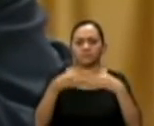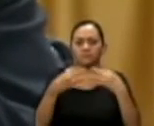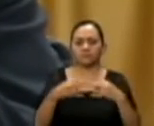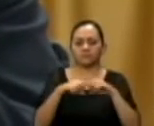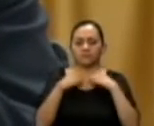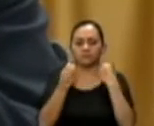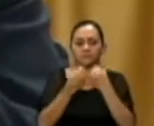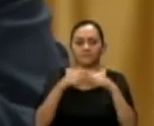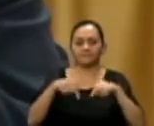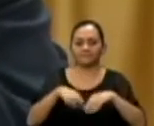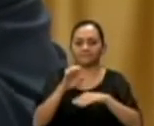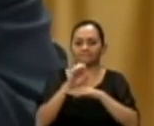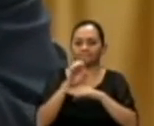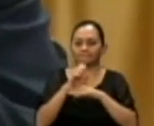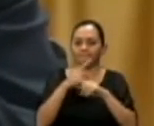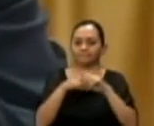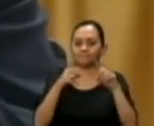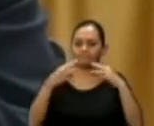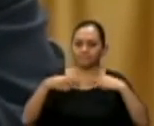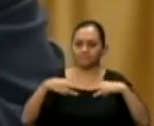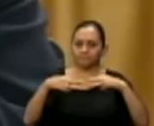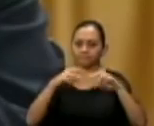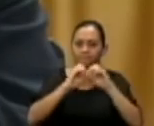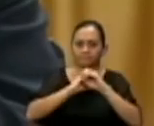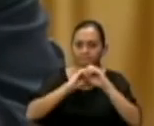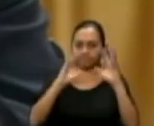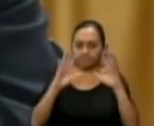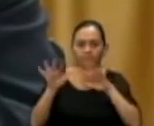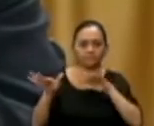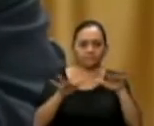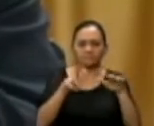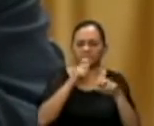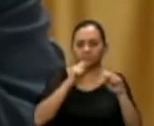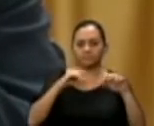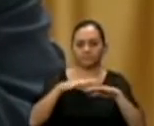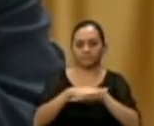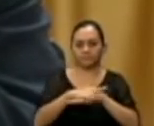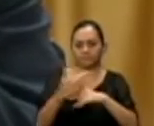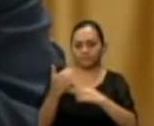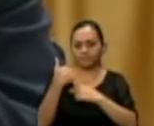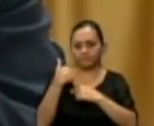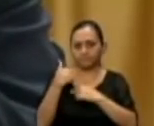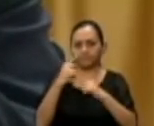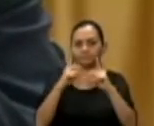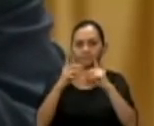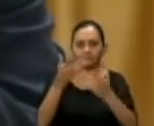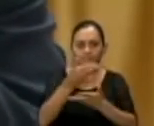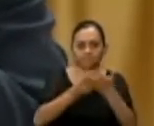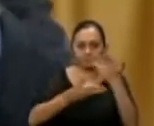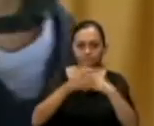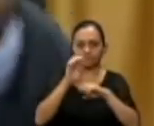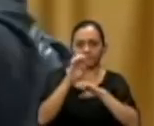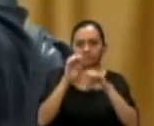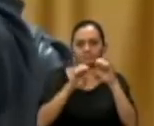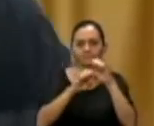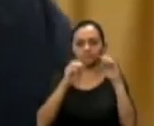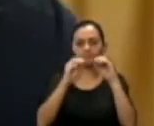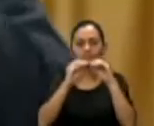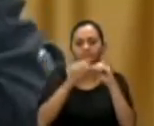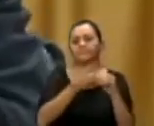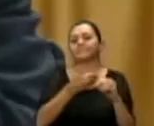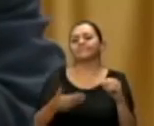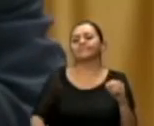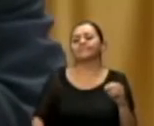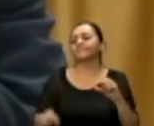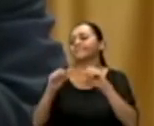existe en el país y con una metodología concreta también coordinada por la senplades escribir un diálogo mucho más estructurado ya no el presidente que se reúne